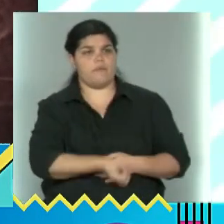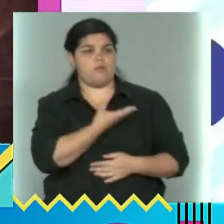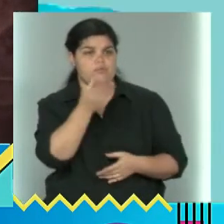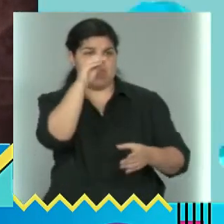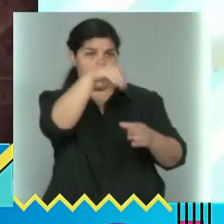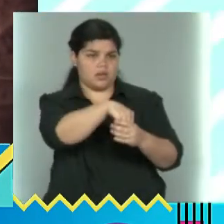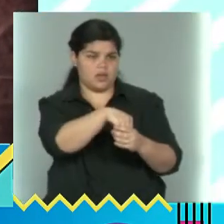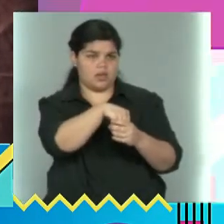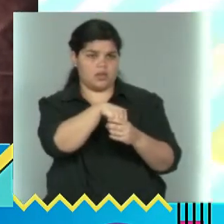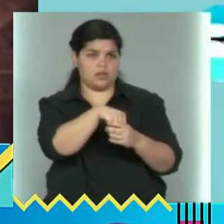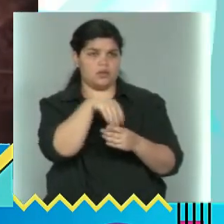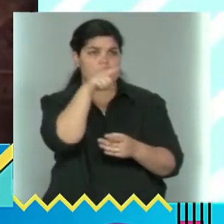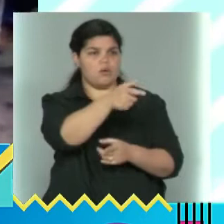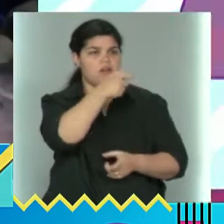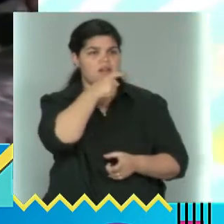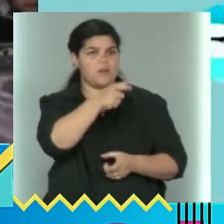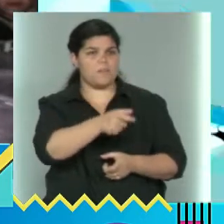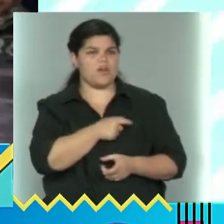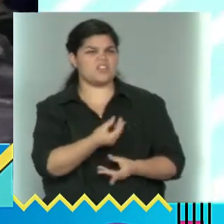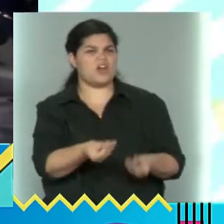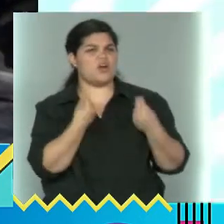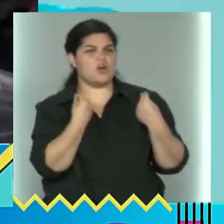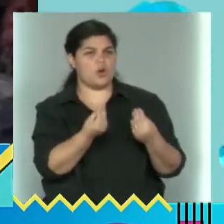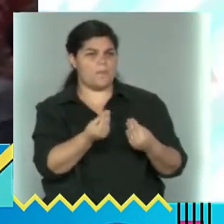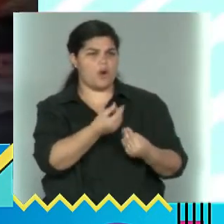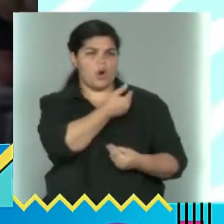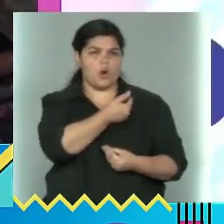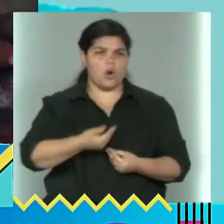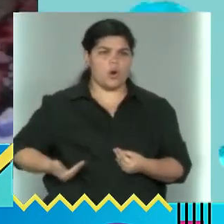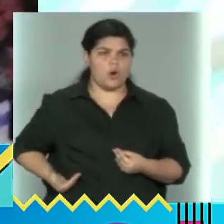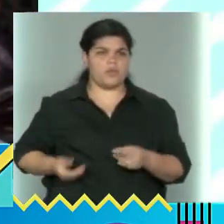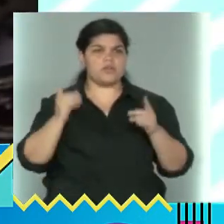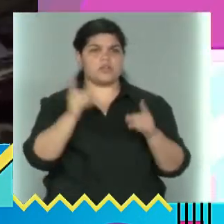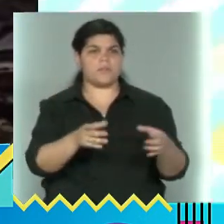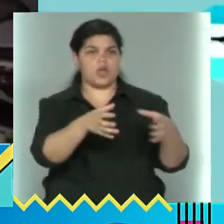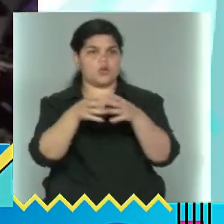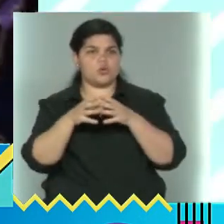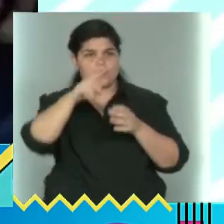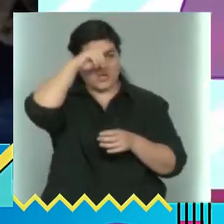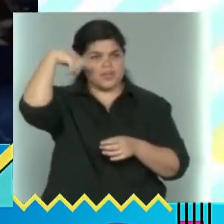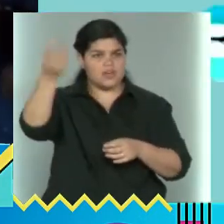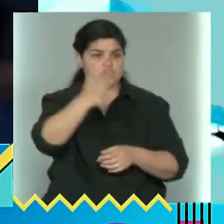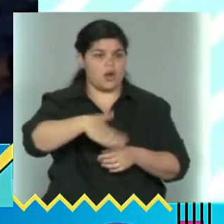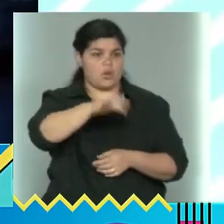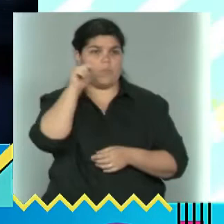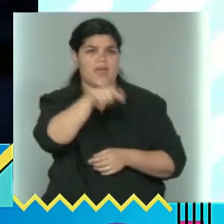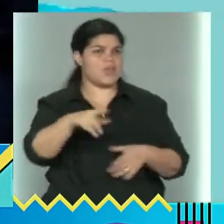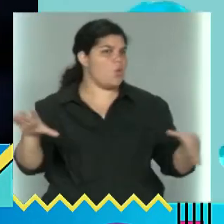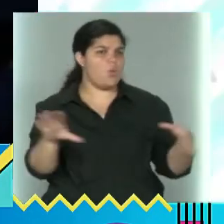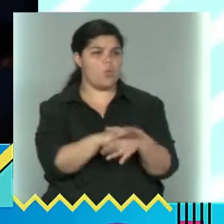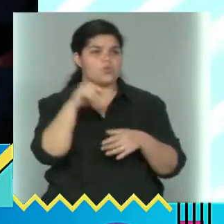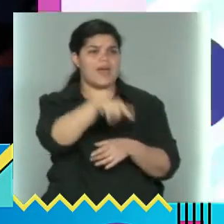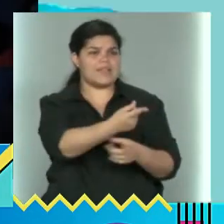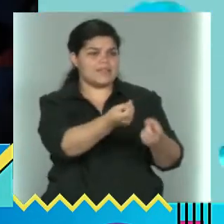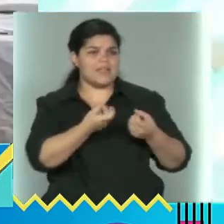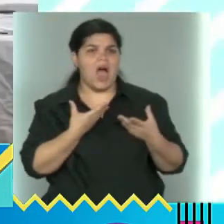¿podés contarnos cuál fue la respuesta de tanto de los estados como de organismos internacionales ahí, en ese momento de ayuda,